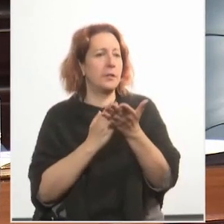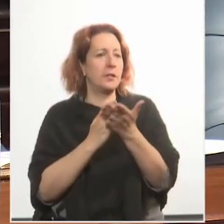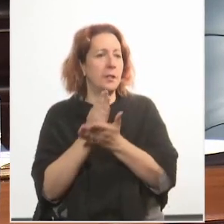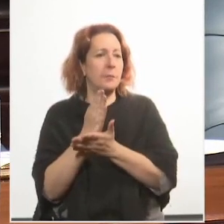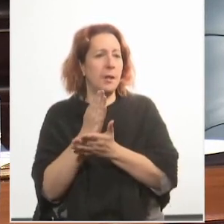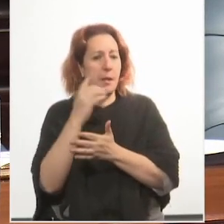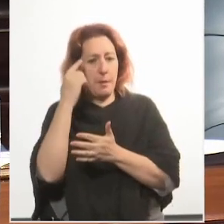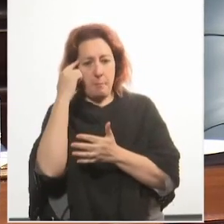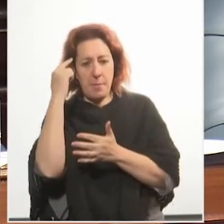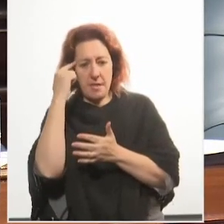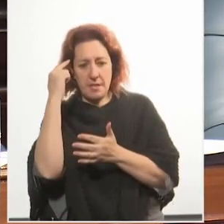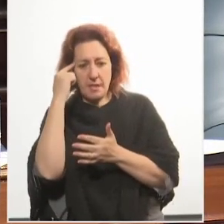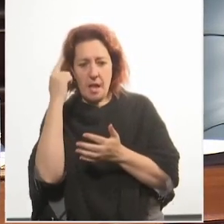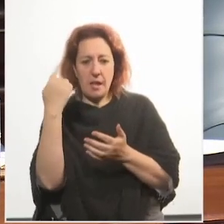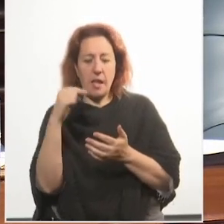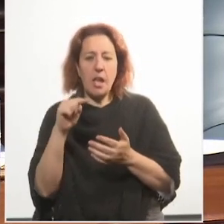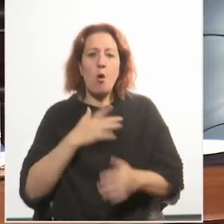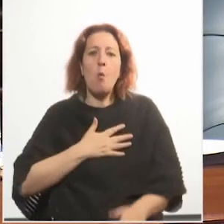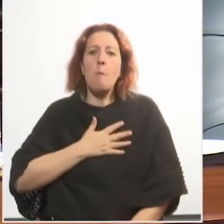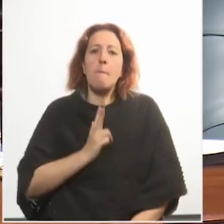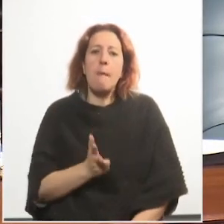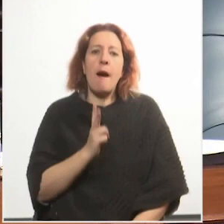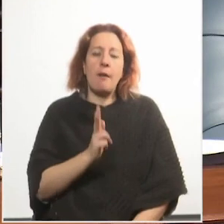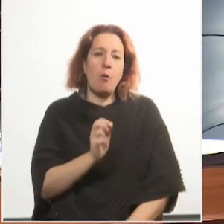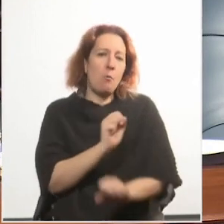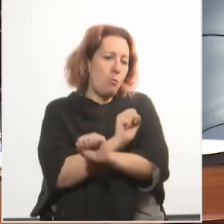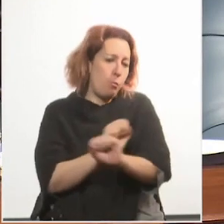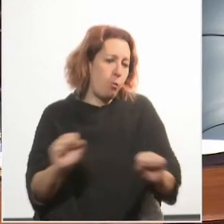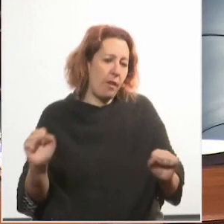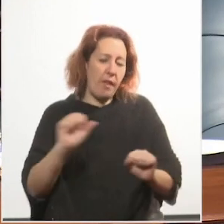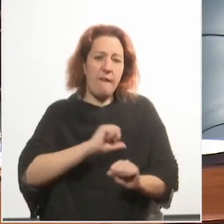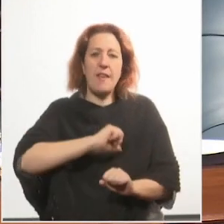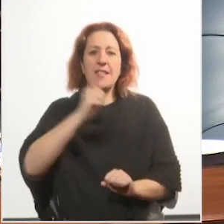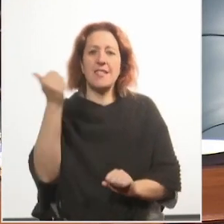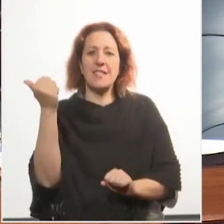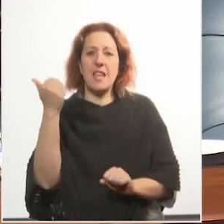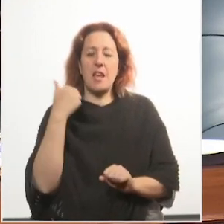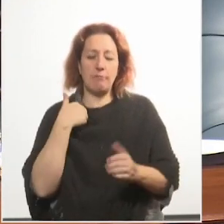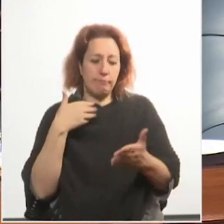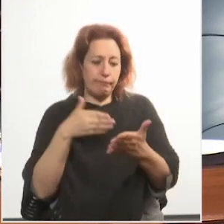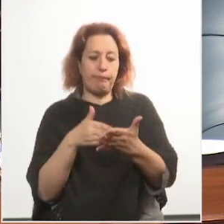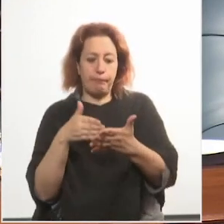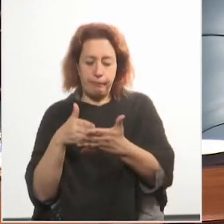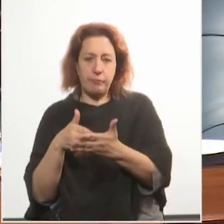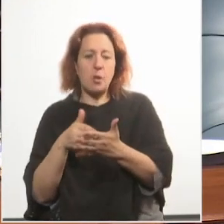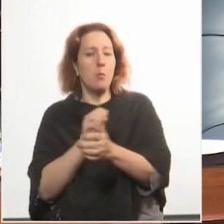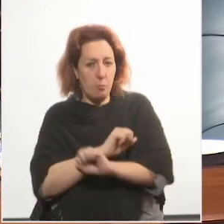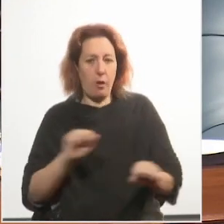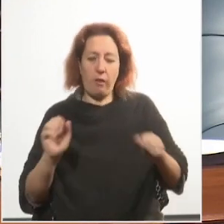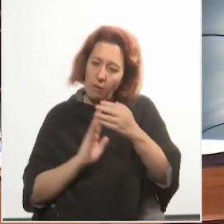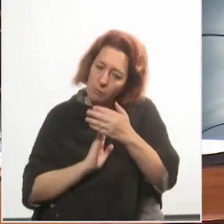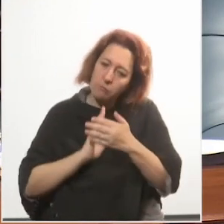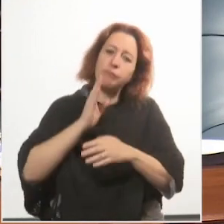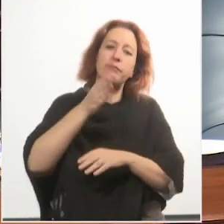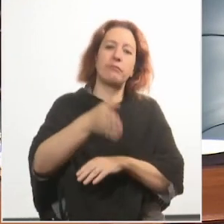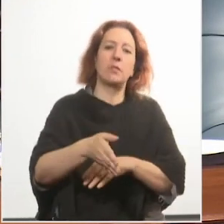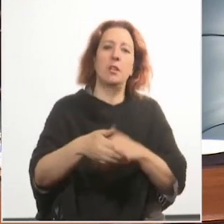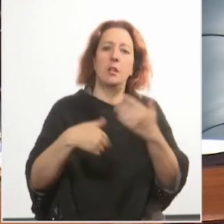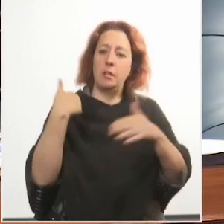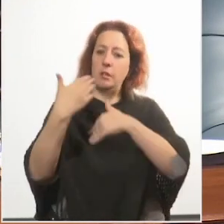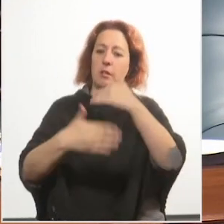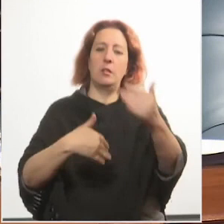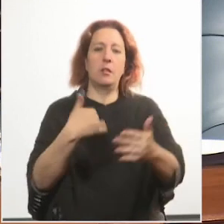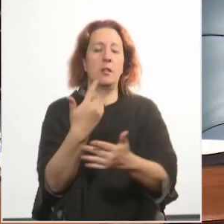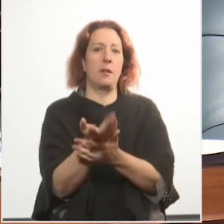debemos considerar que el ser humano es capaz de vencer obstáculos que parecen insalvables a condición